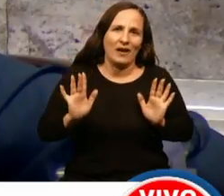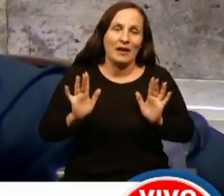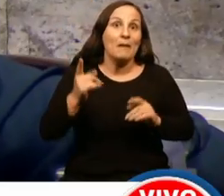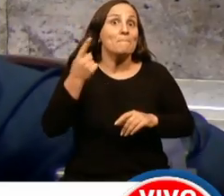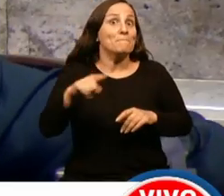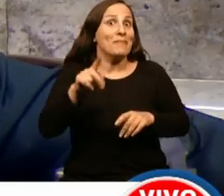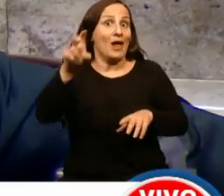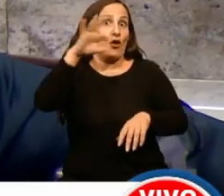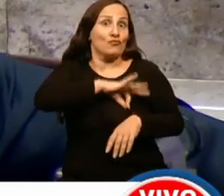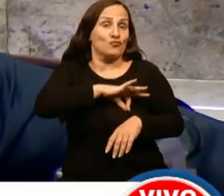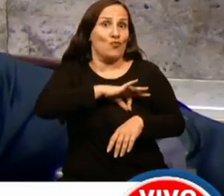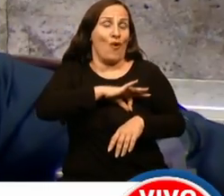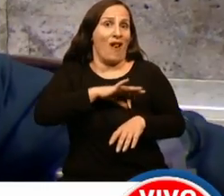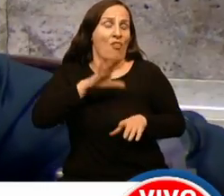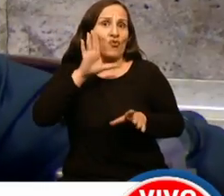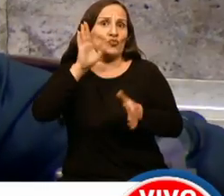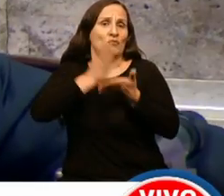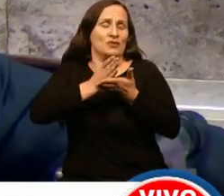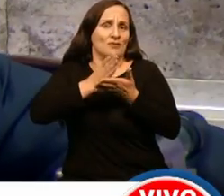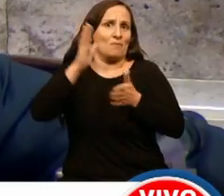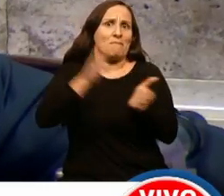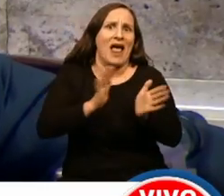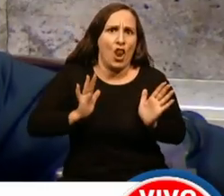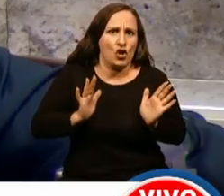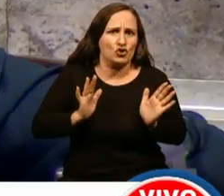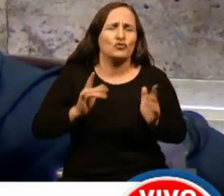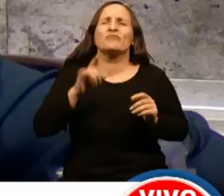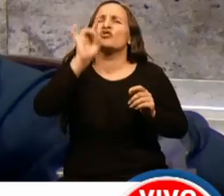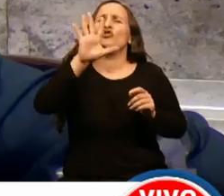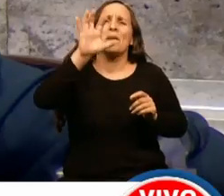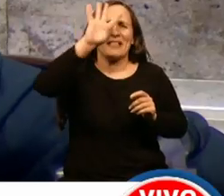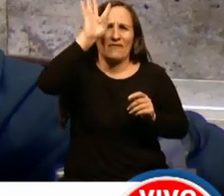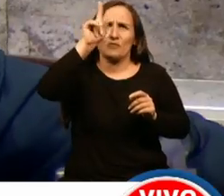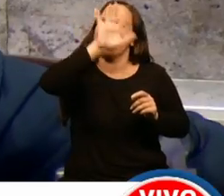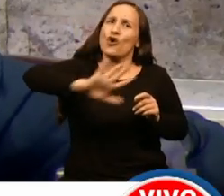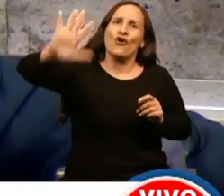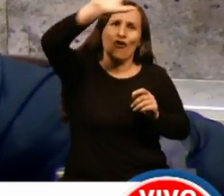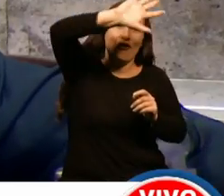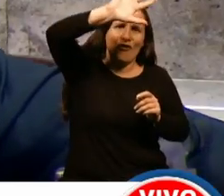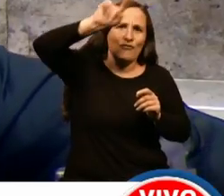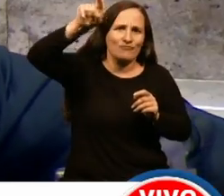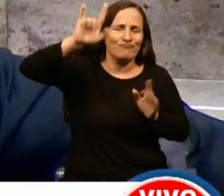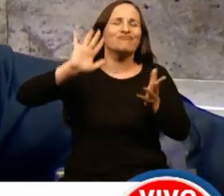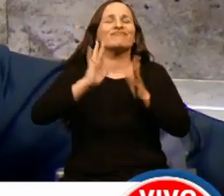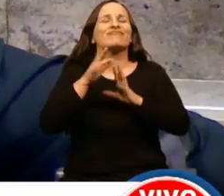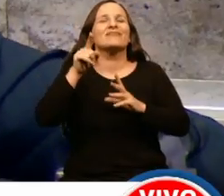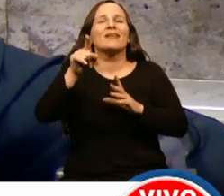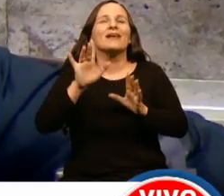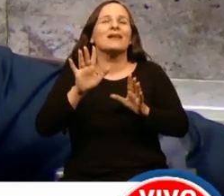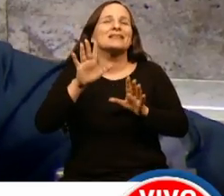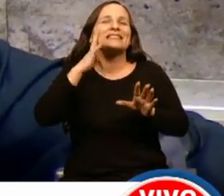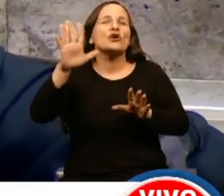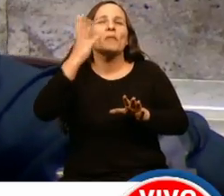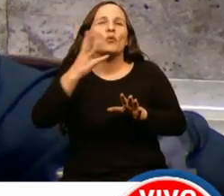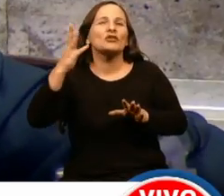ingreso a la media nacional y ese un común no solamente una provincia sino la región nea la región nea tiene un promedio concretamente de